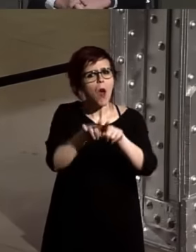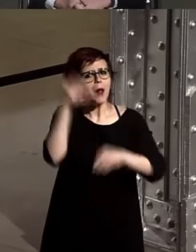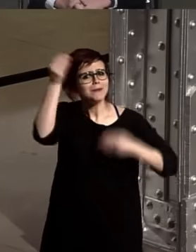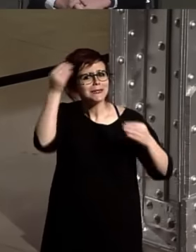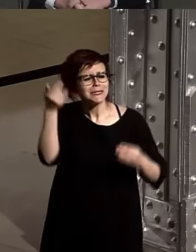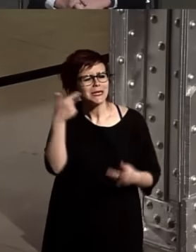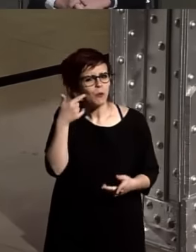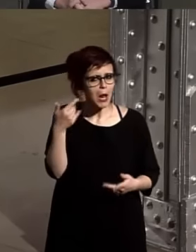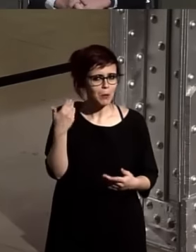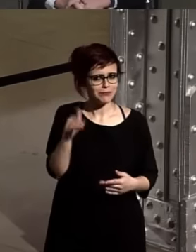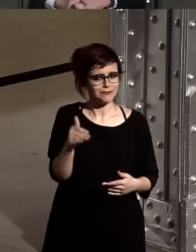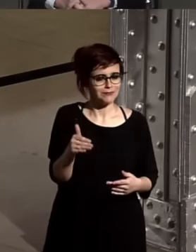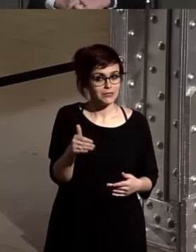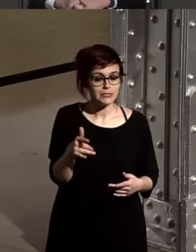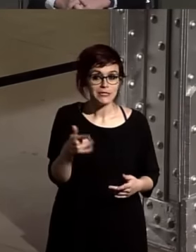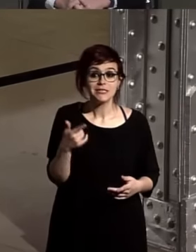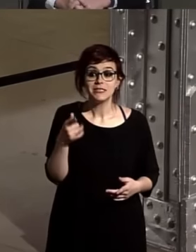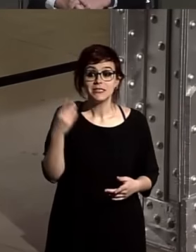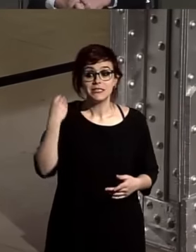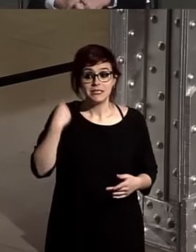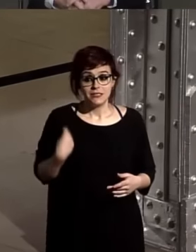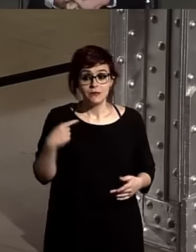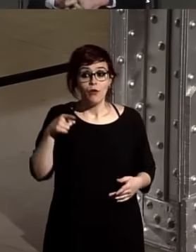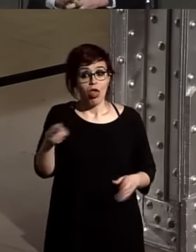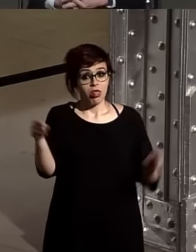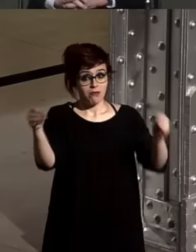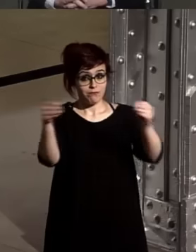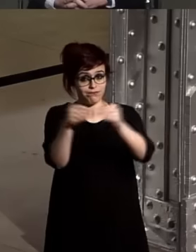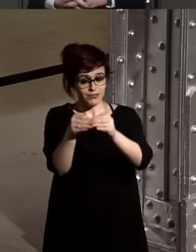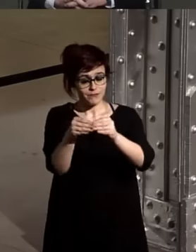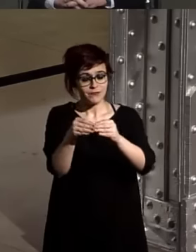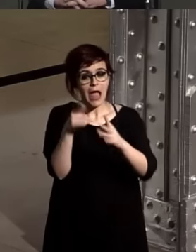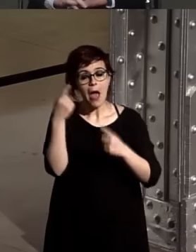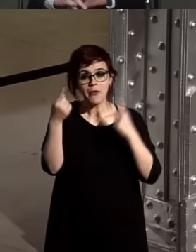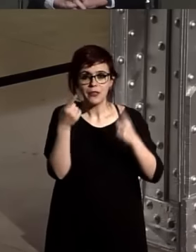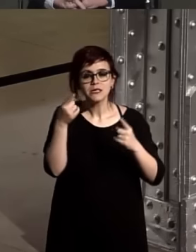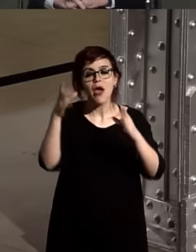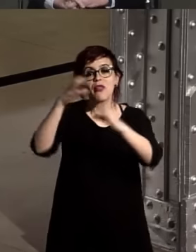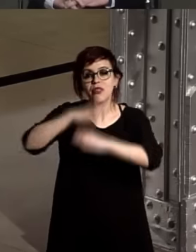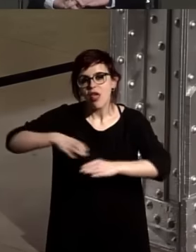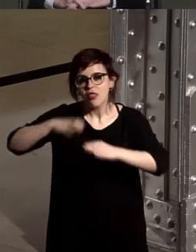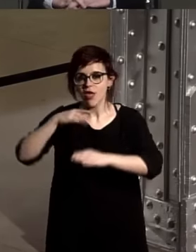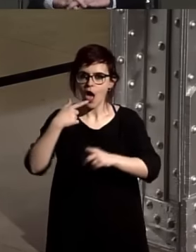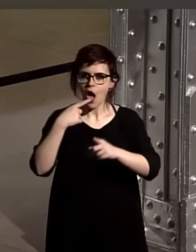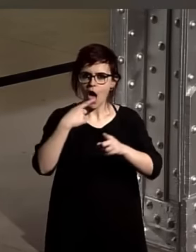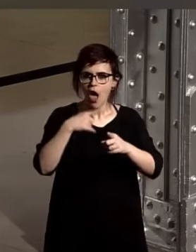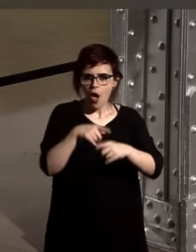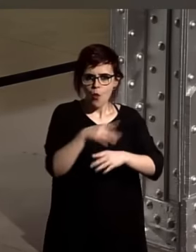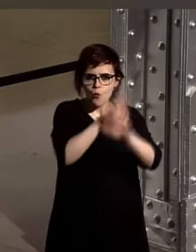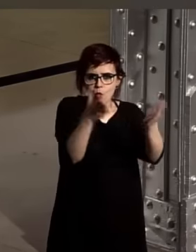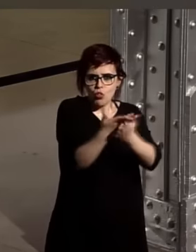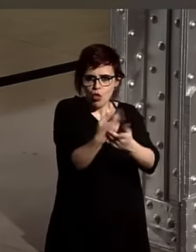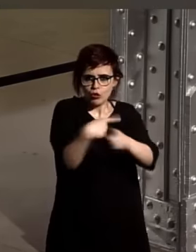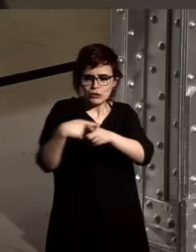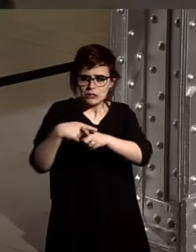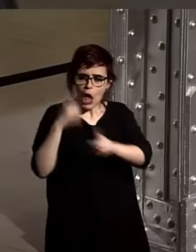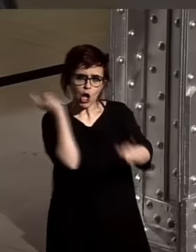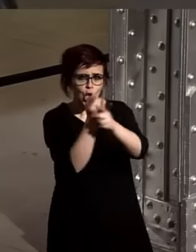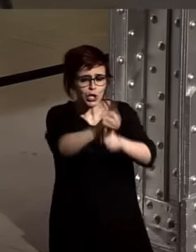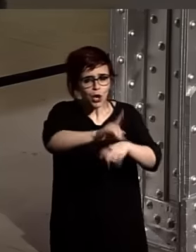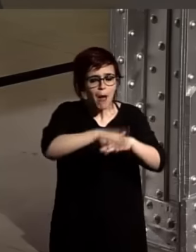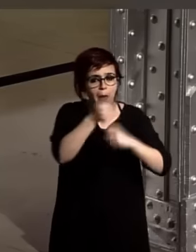Bueno yo añadiendo un poco lo que estaba diciendo creo que no siempe la ir en contra de las cosas sino que muchas veces es descubrir cosas